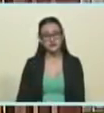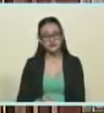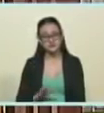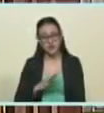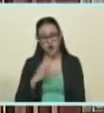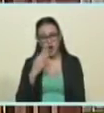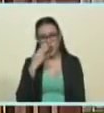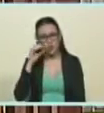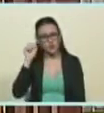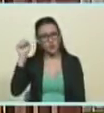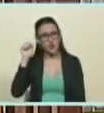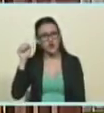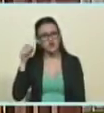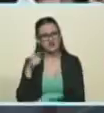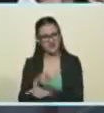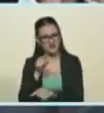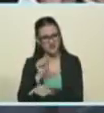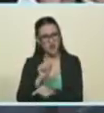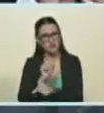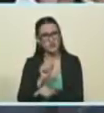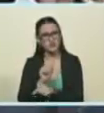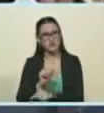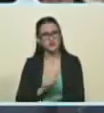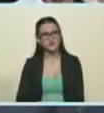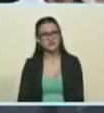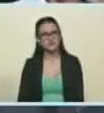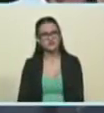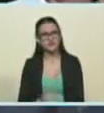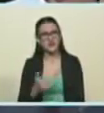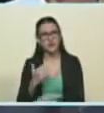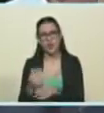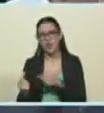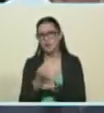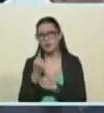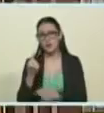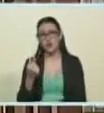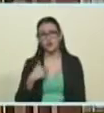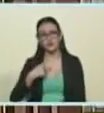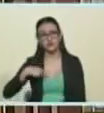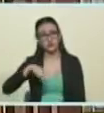adecomunista le decían. Ya los acusaban de comunistas, como nos acusan a nosotros.